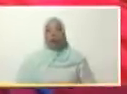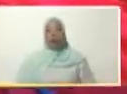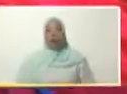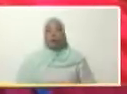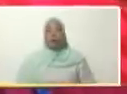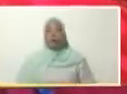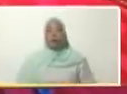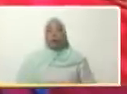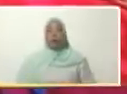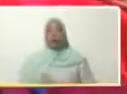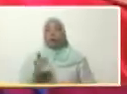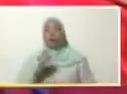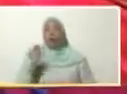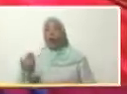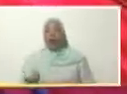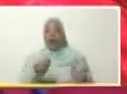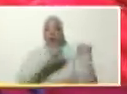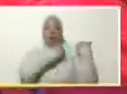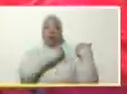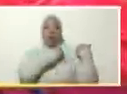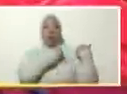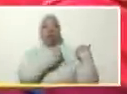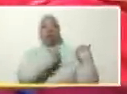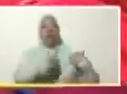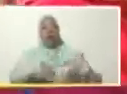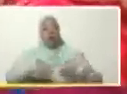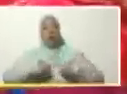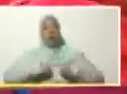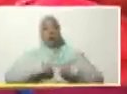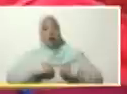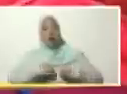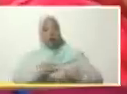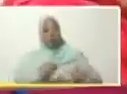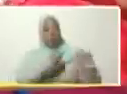Uno tiene que asumir su responsabilidad, Henry.